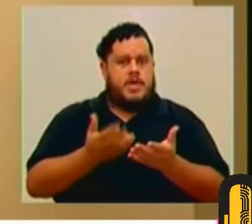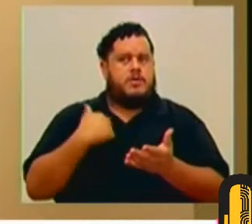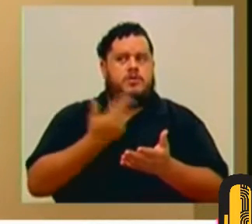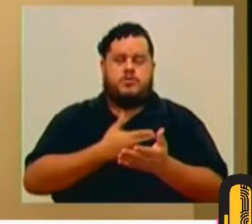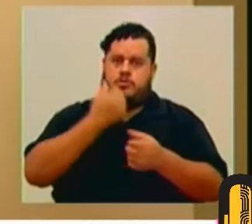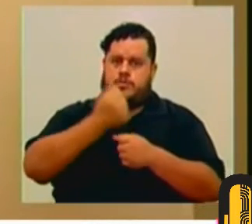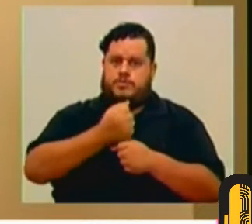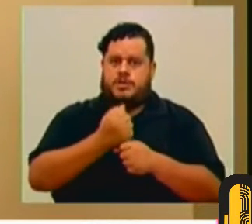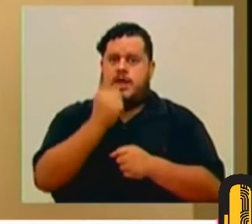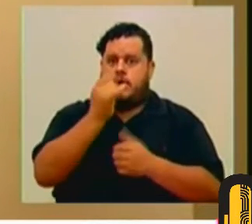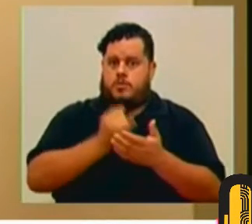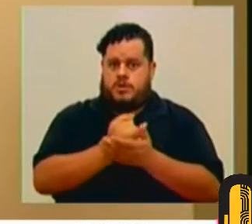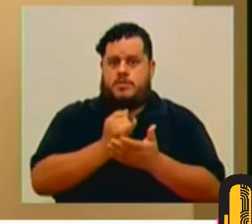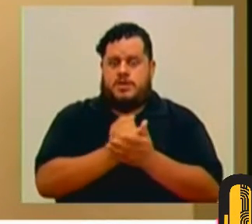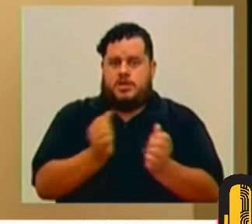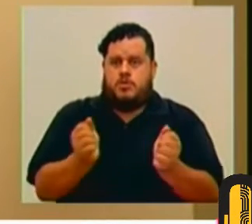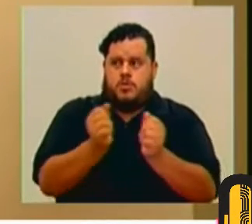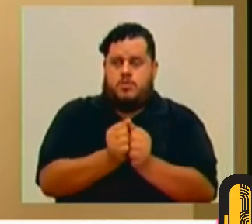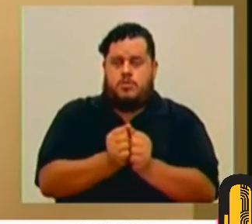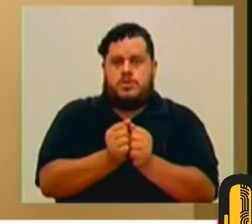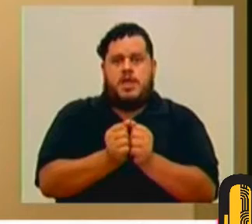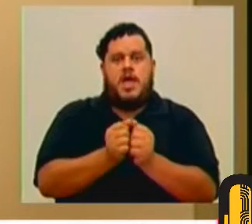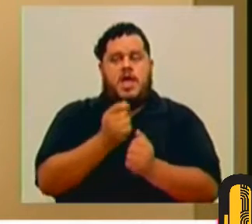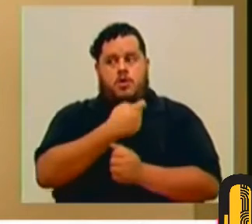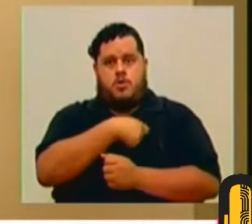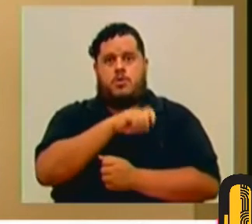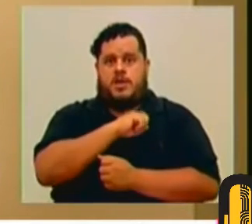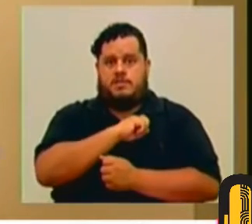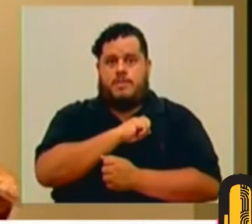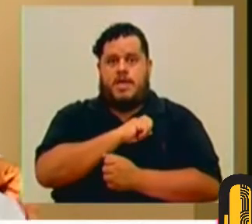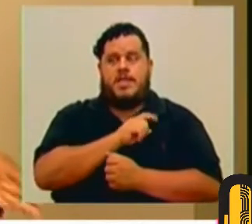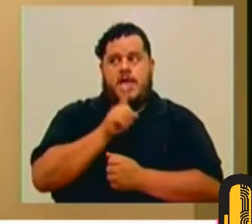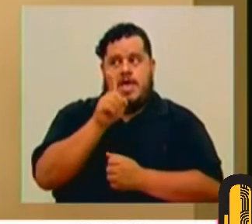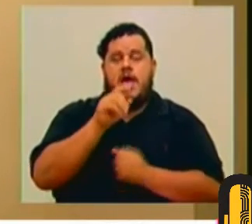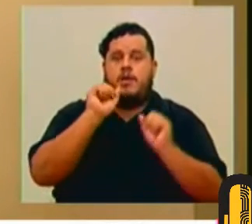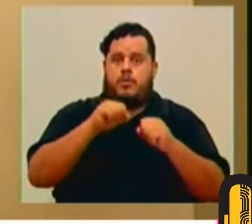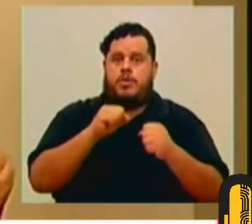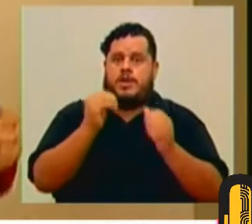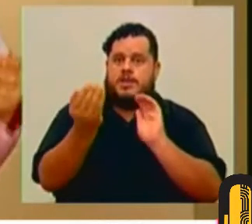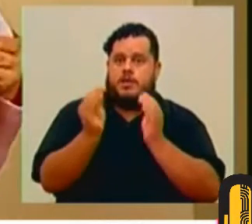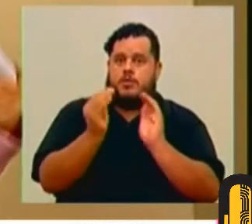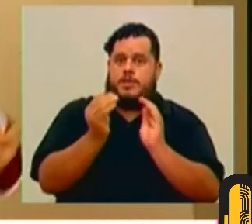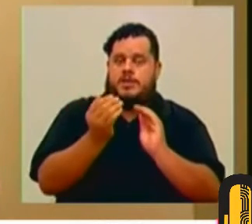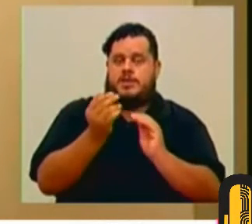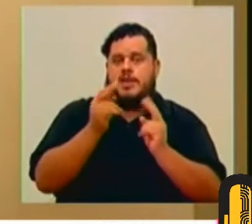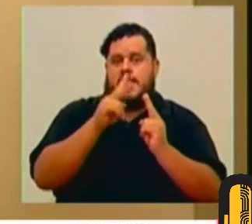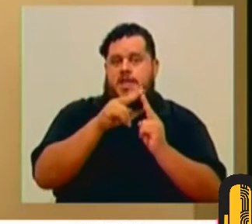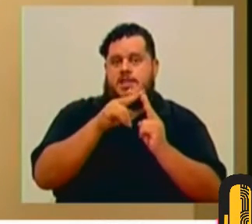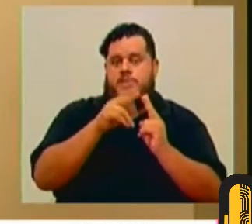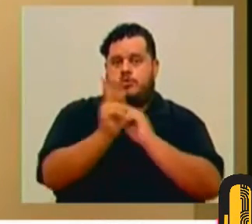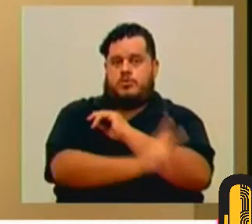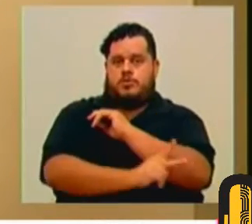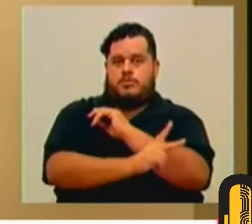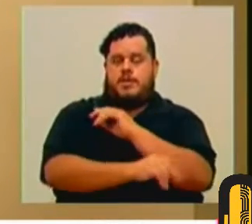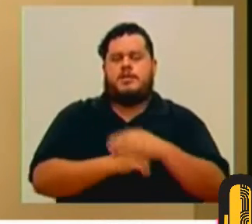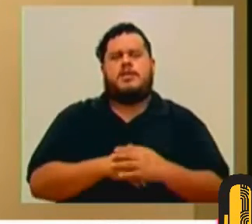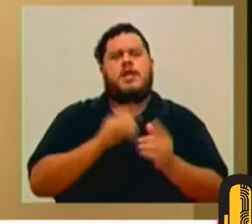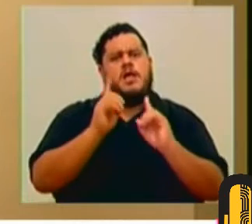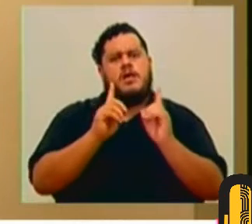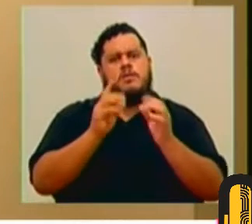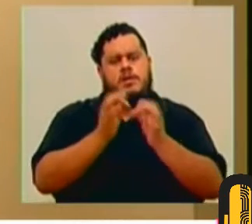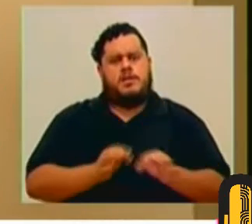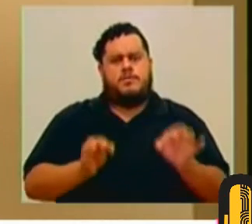trabajar en una investigación conjunta con España, poder hacer comparaciones entre estos dos países. ¿Cuál es la importancia